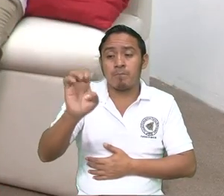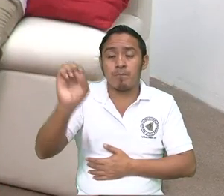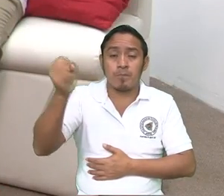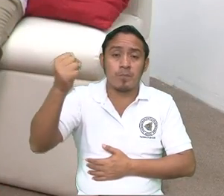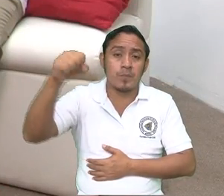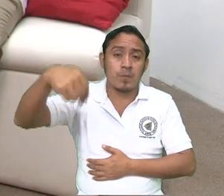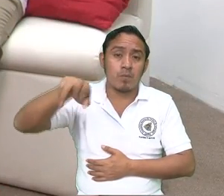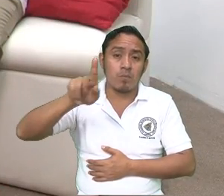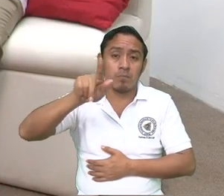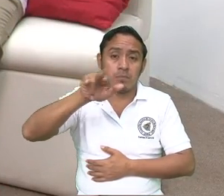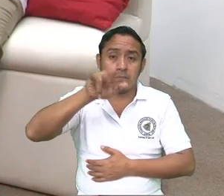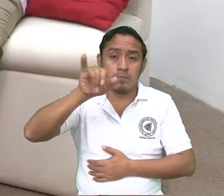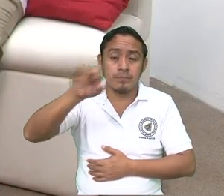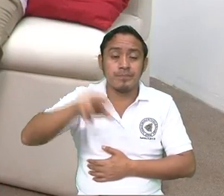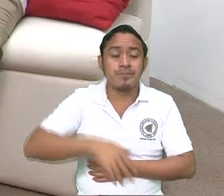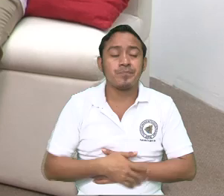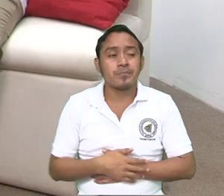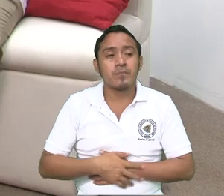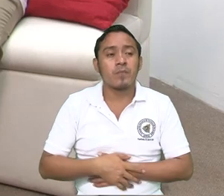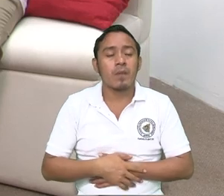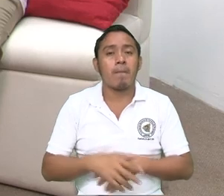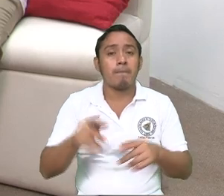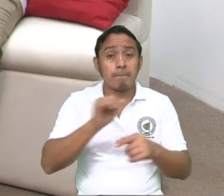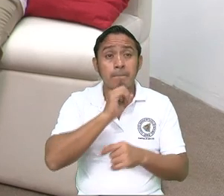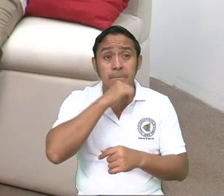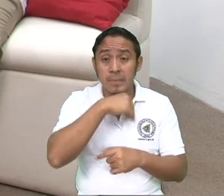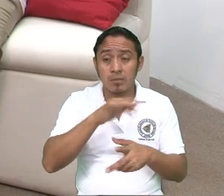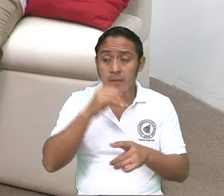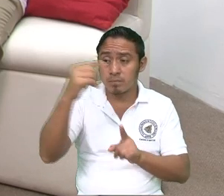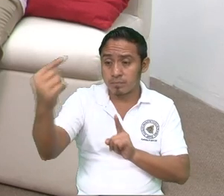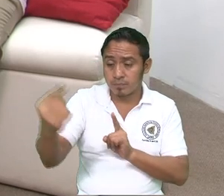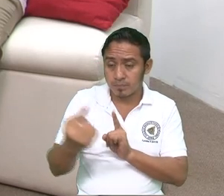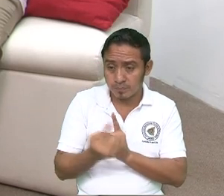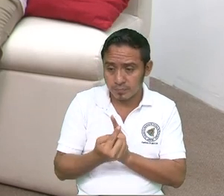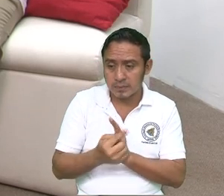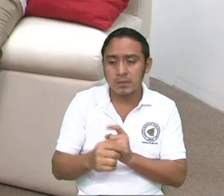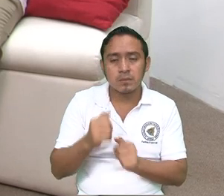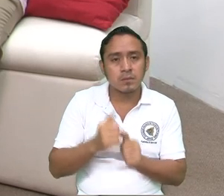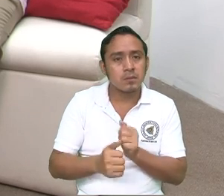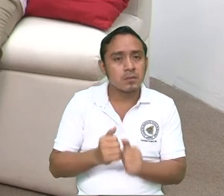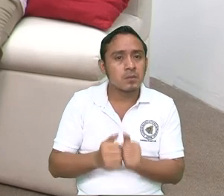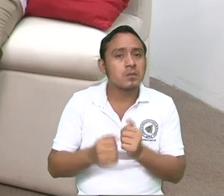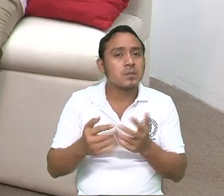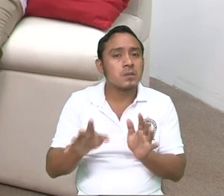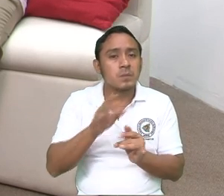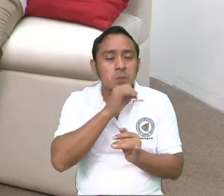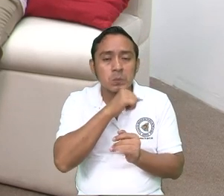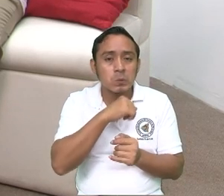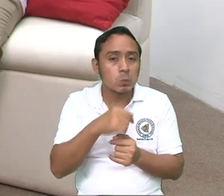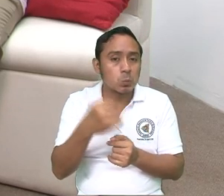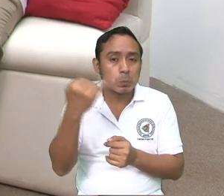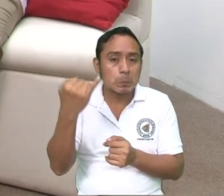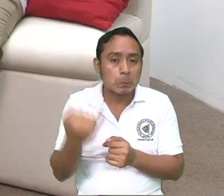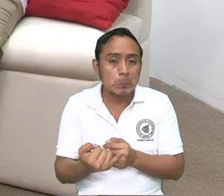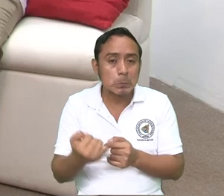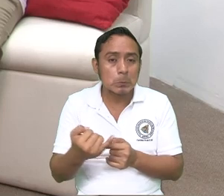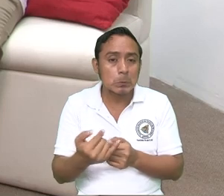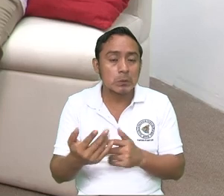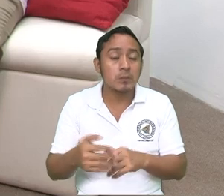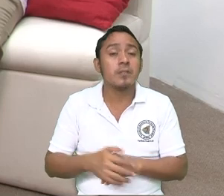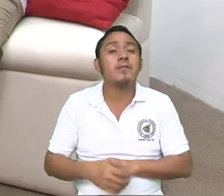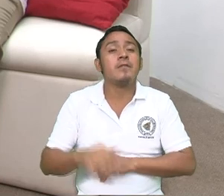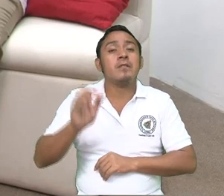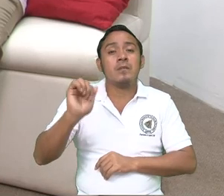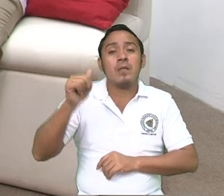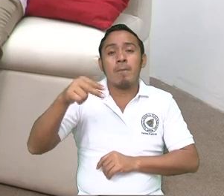muchos pacientes de la tercera edad que caen en esa situación y entonces la anemia